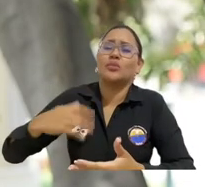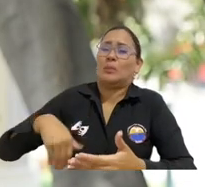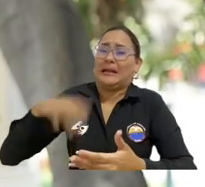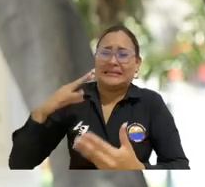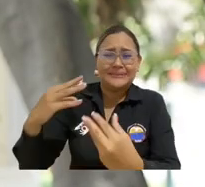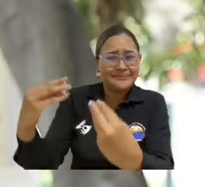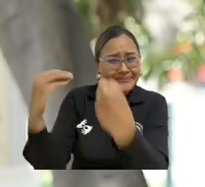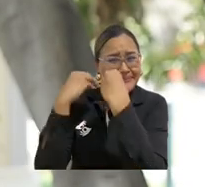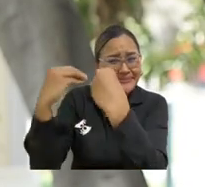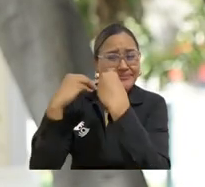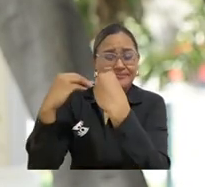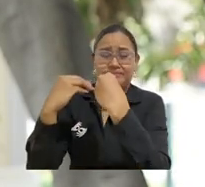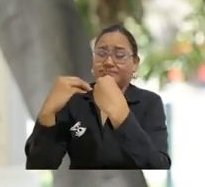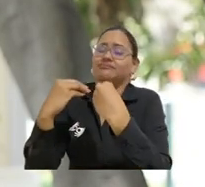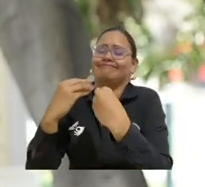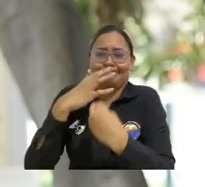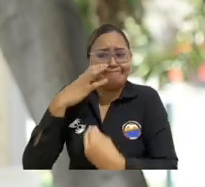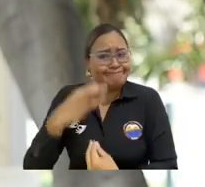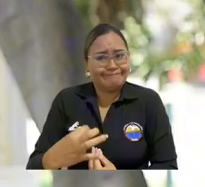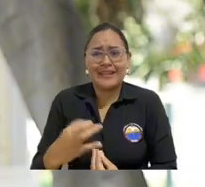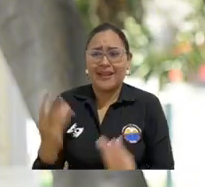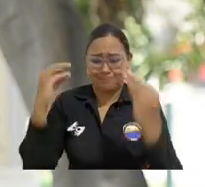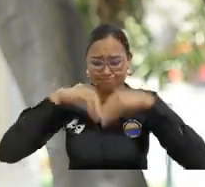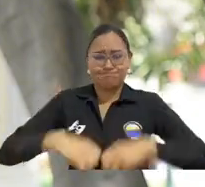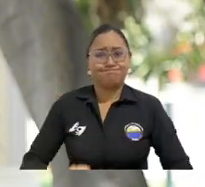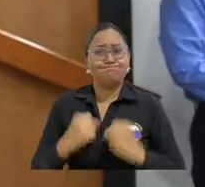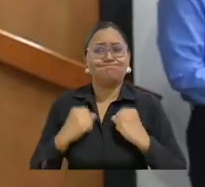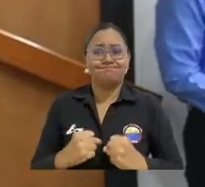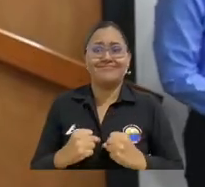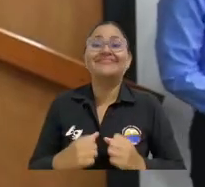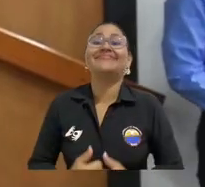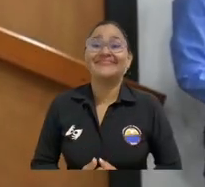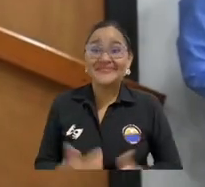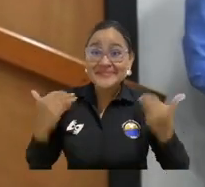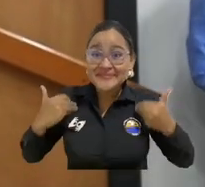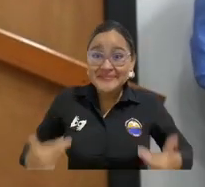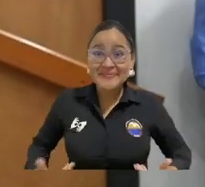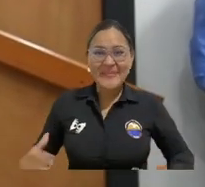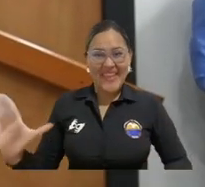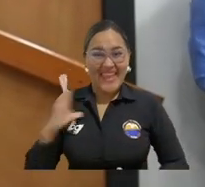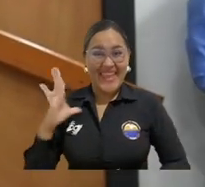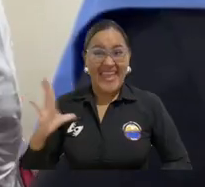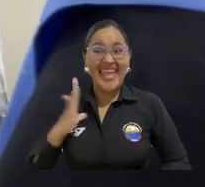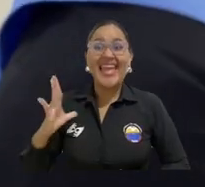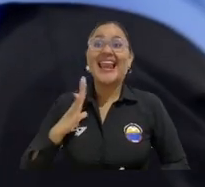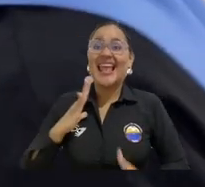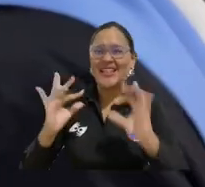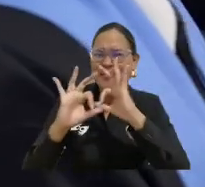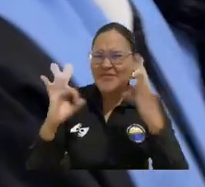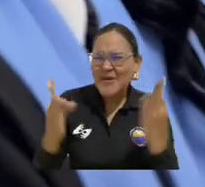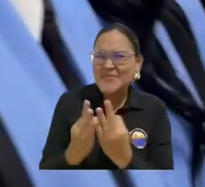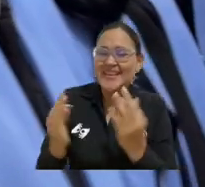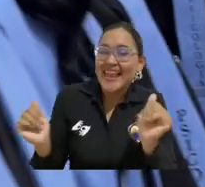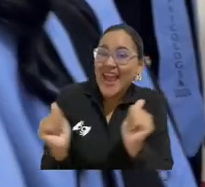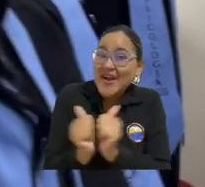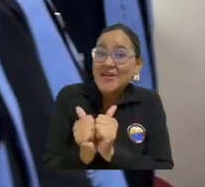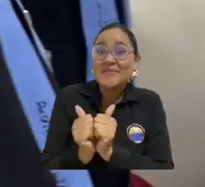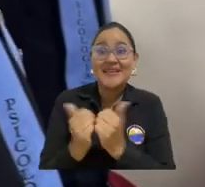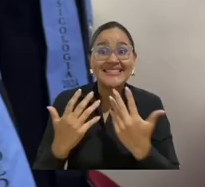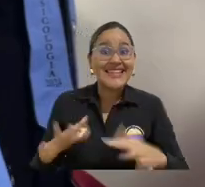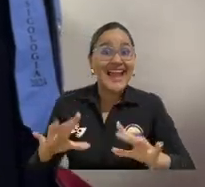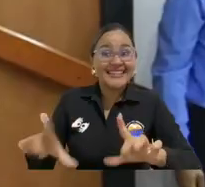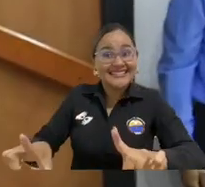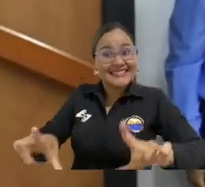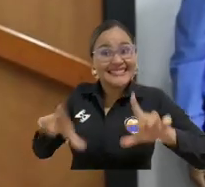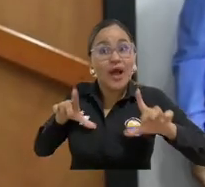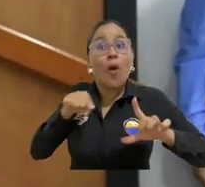años y estos semestres, fue de verdad muy enriquecedor. Vestidos de gala y en compañía de sus familias, recibieron su diploma que